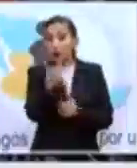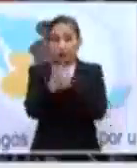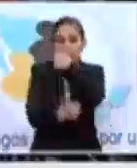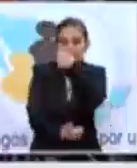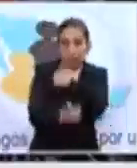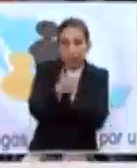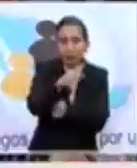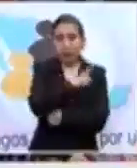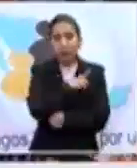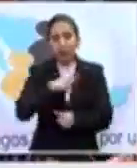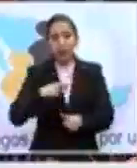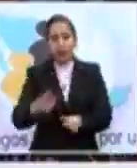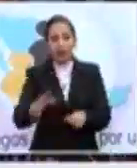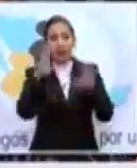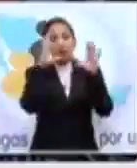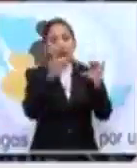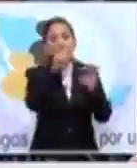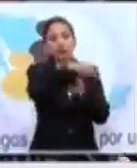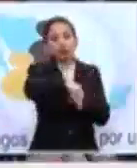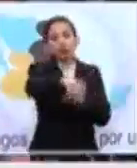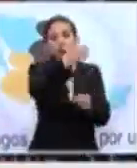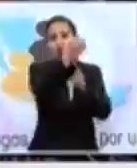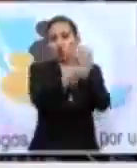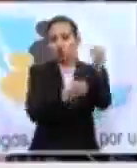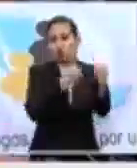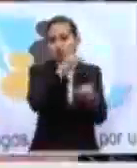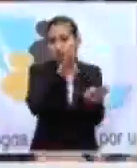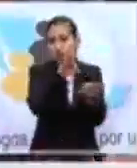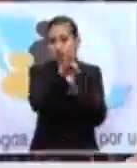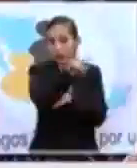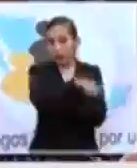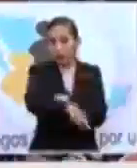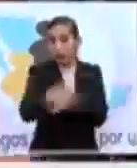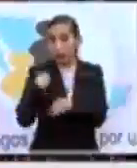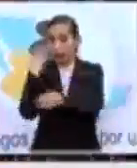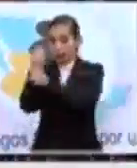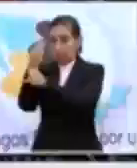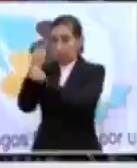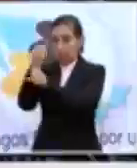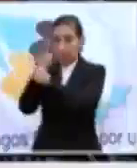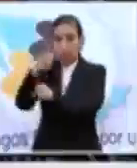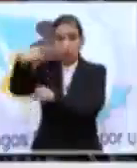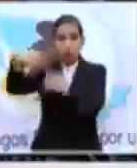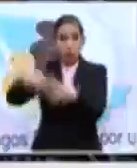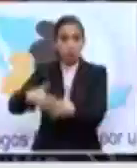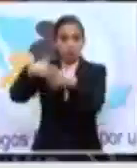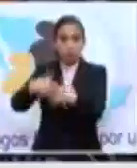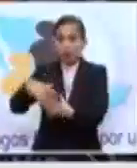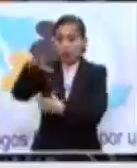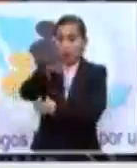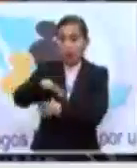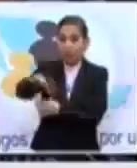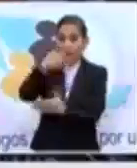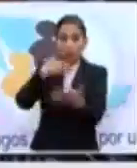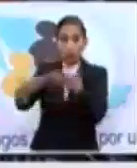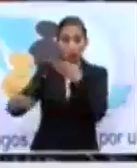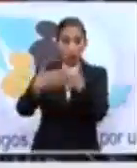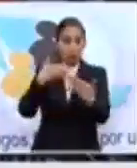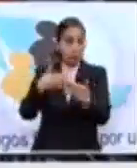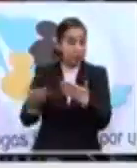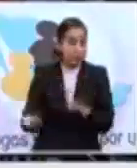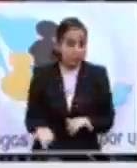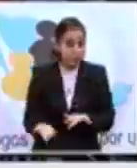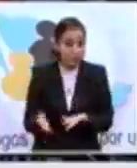competir tienen que capacitar la mano de obra y actualizar su maquinaria, como lo ha dicho nuestro líder nacional, el compañero Gamboa